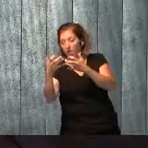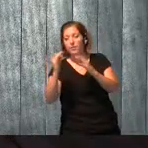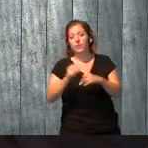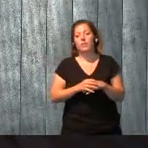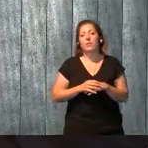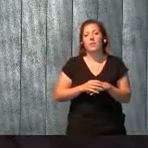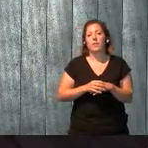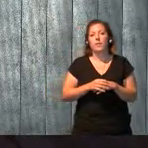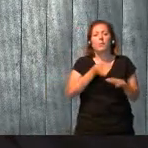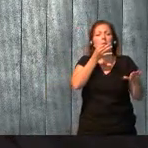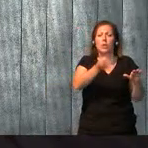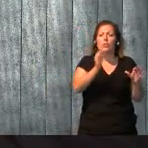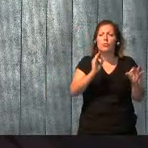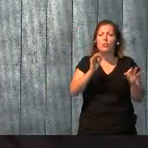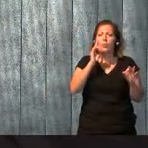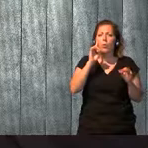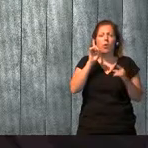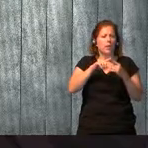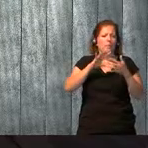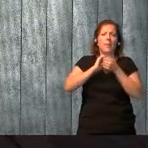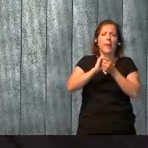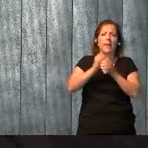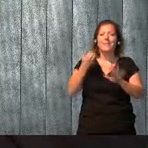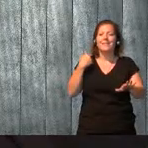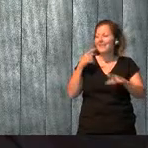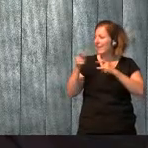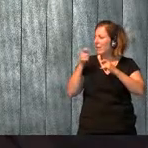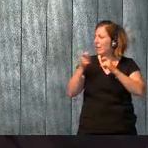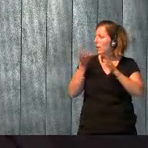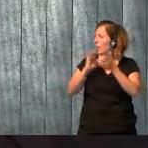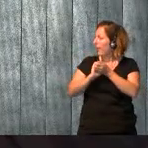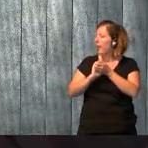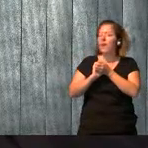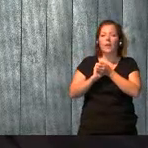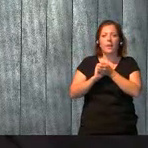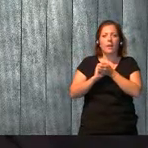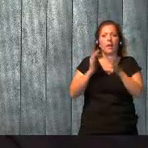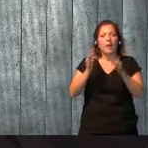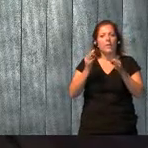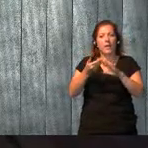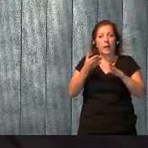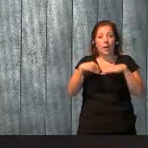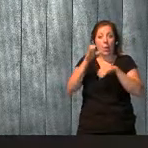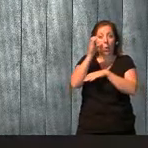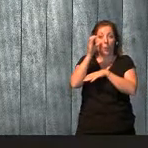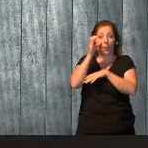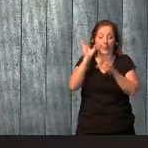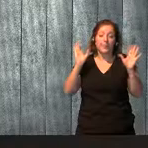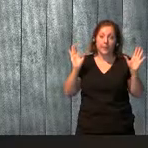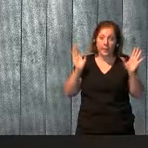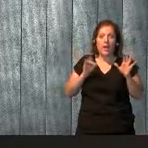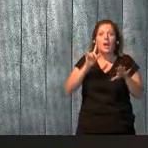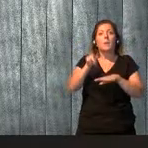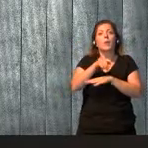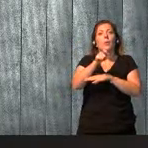Paz, para terminar con ese punto fundamental de qué pasa en Colombia con La Paz, seguramente